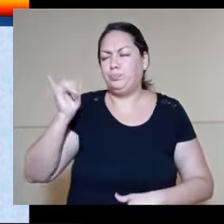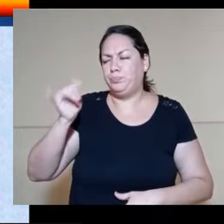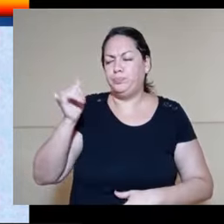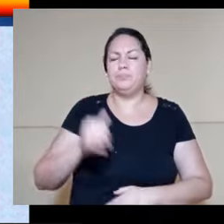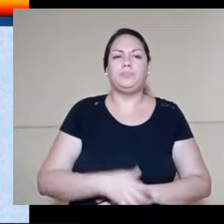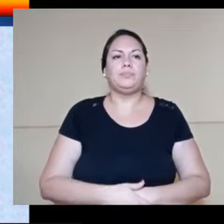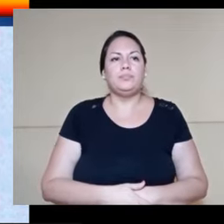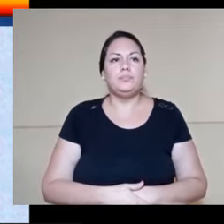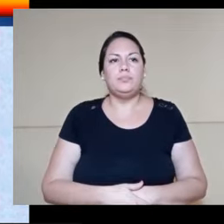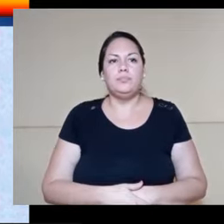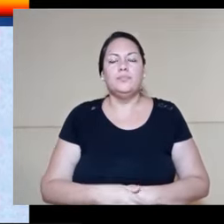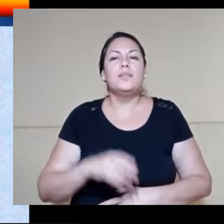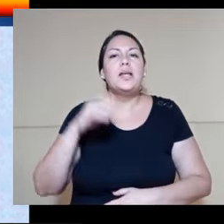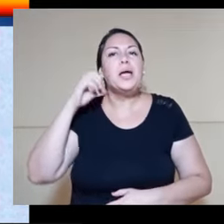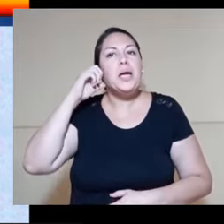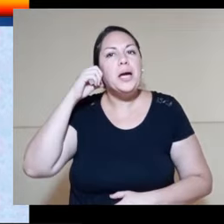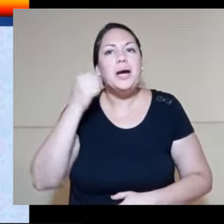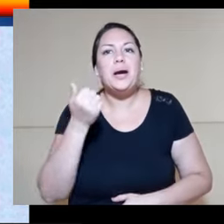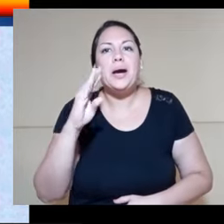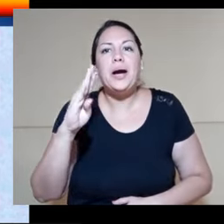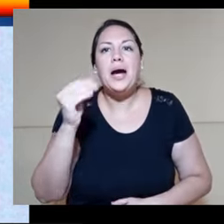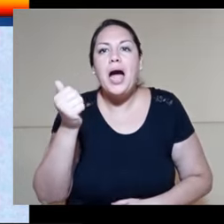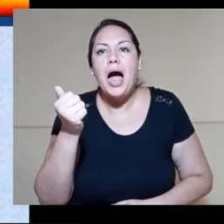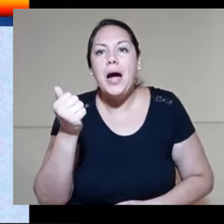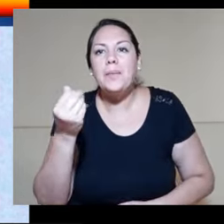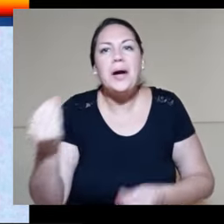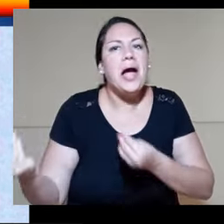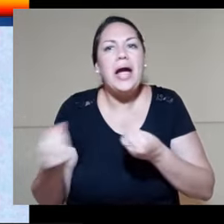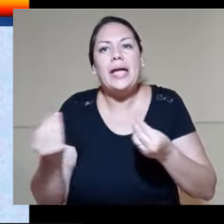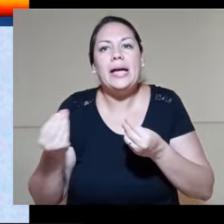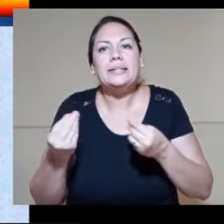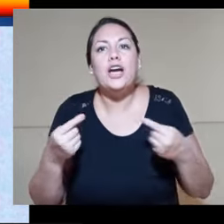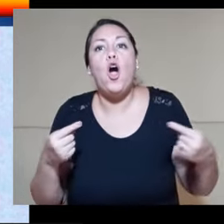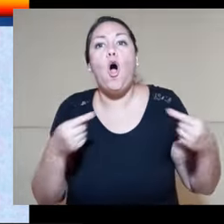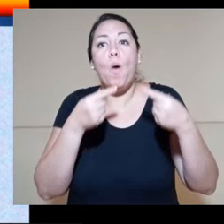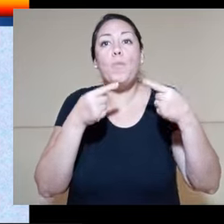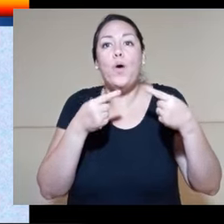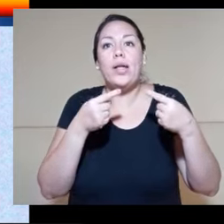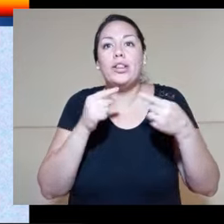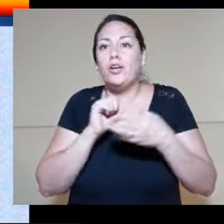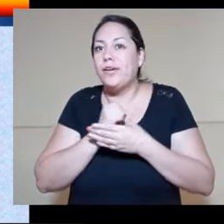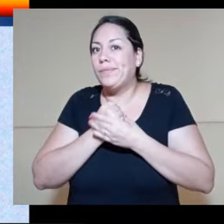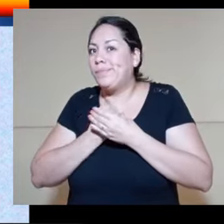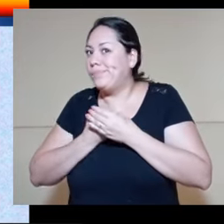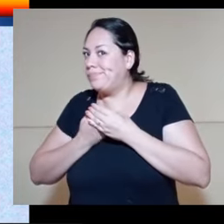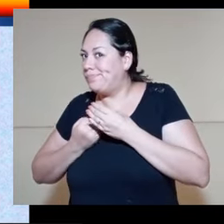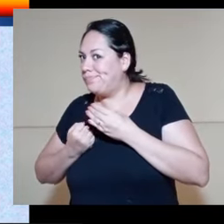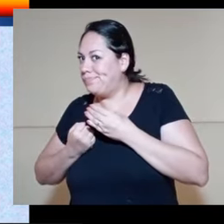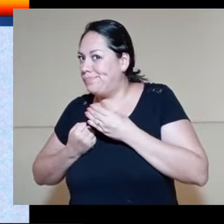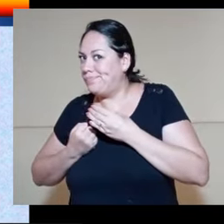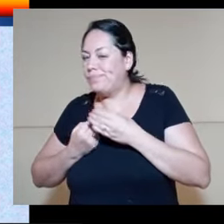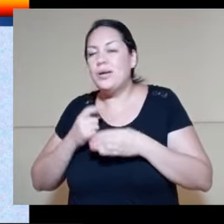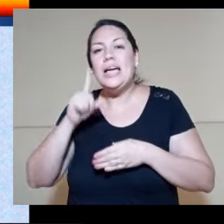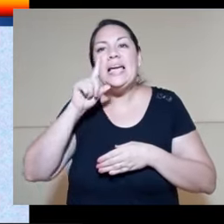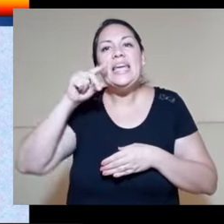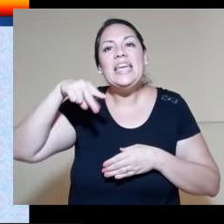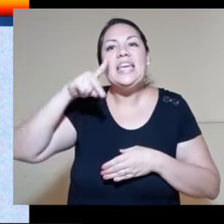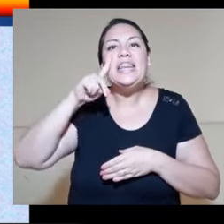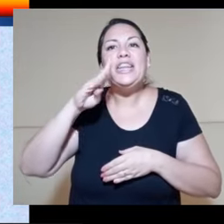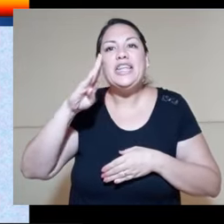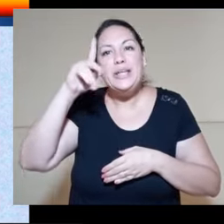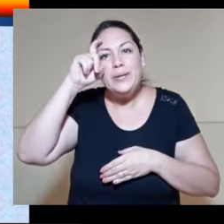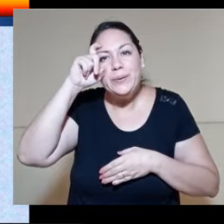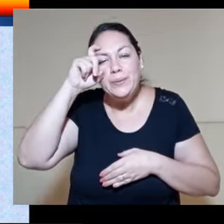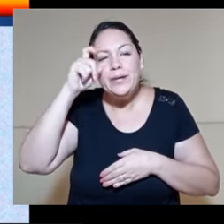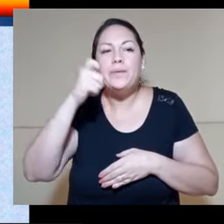Sí. Bien. Sí, profe. ¿Qué hace el GABA? El GABA es un neurotransmisor opuesto, inhibe.